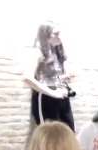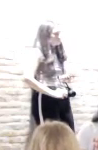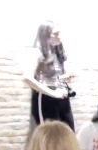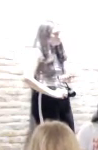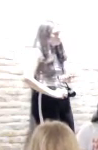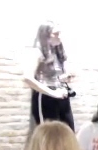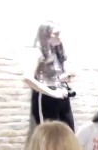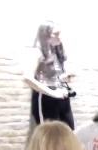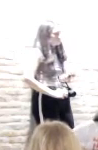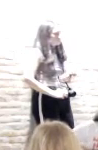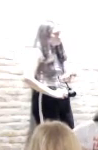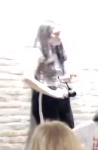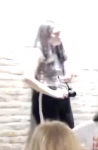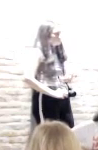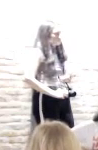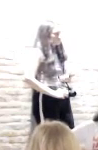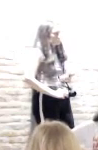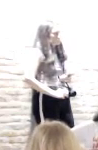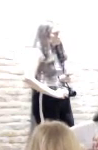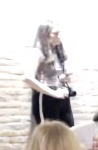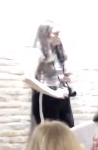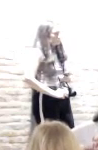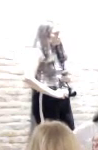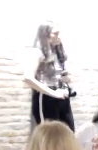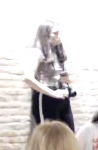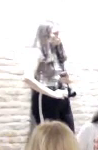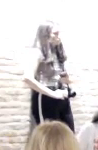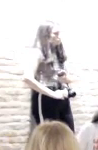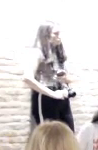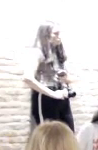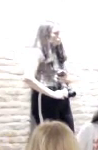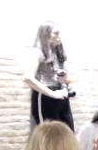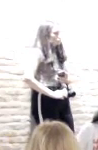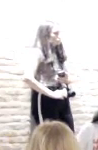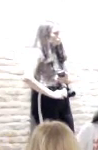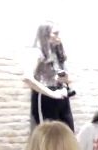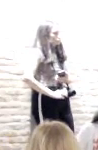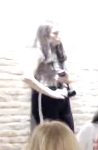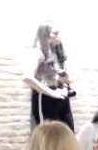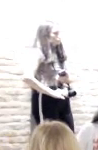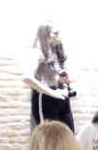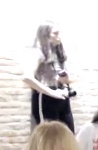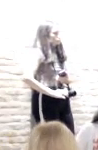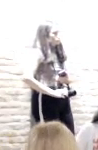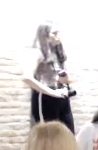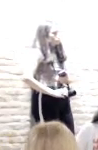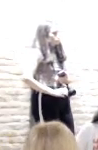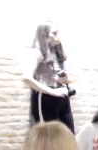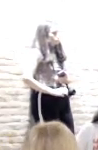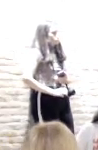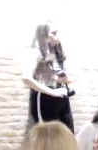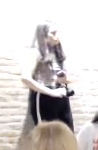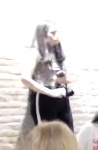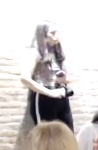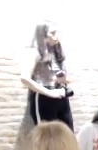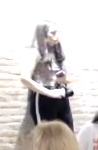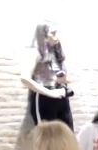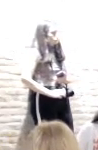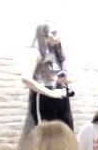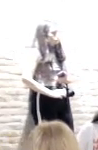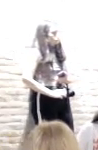bueno y la la dejó sin trabajo por ejemplo eh el gran problema que se tuvo cuando tuvo que salir de su casa fue la violencia